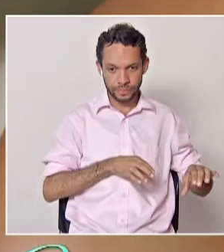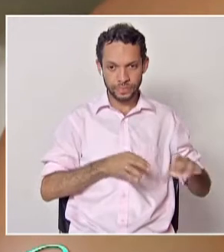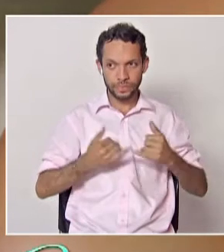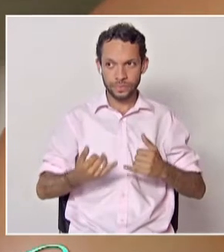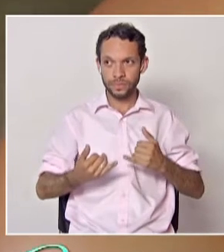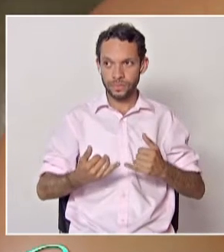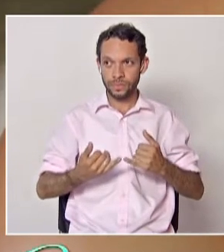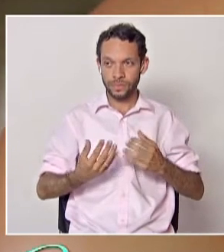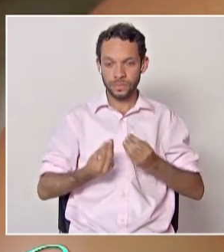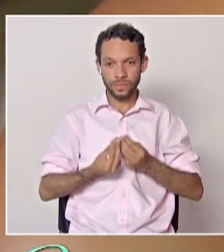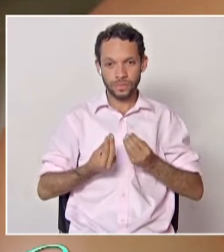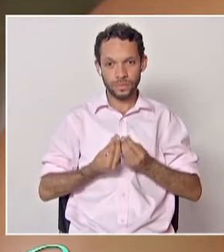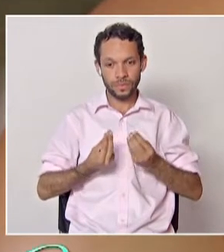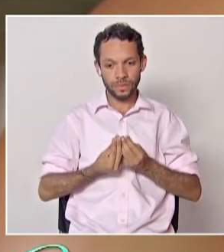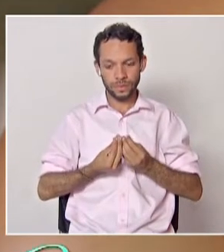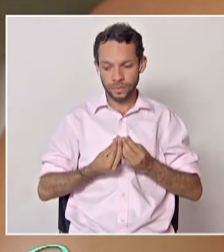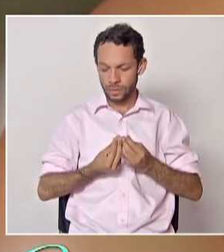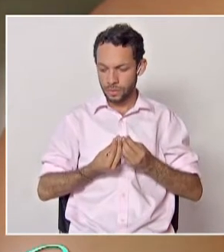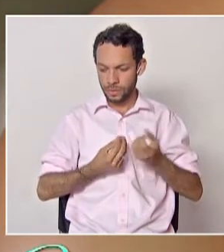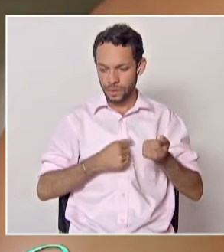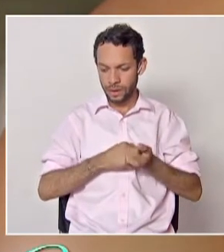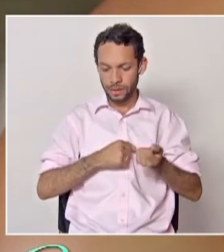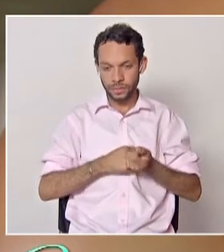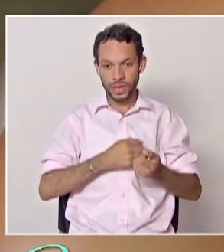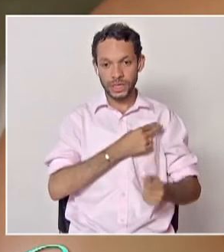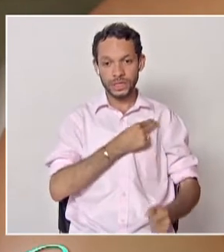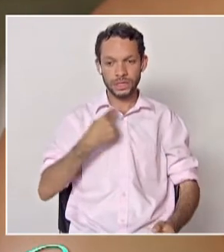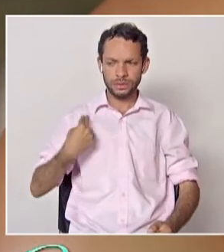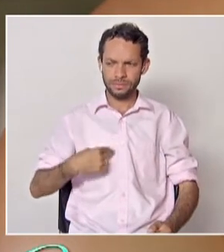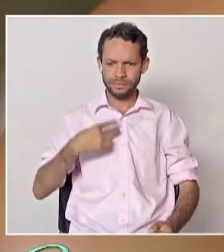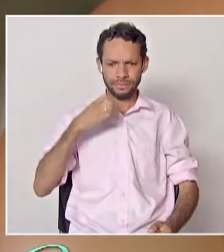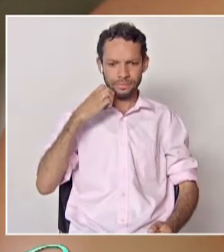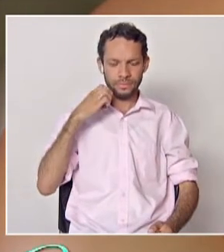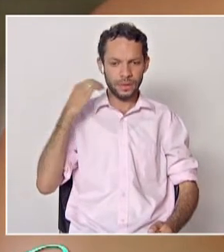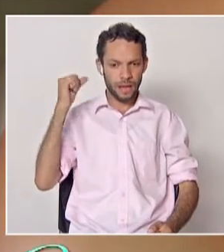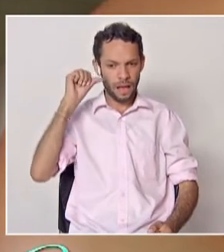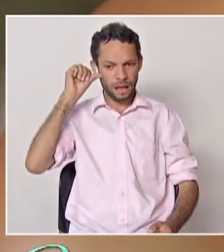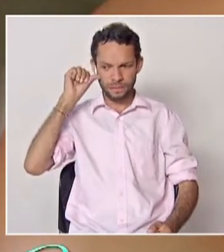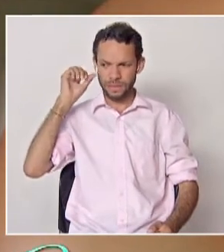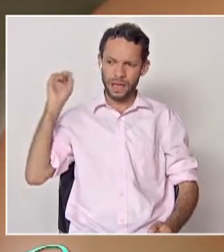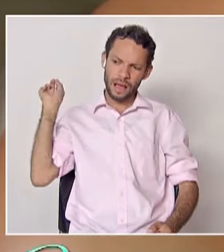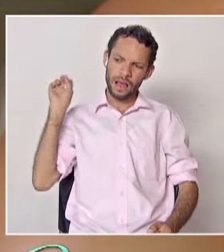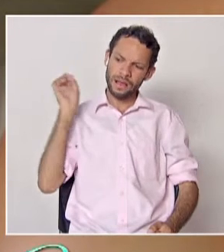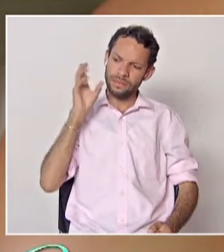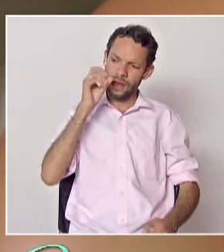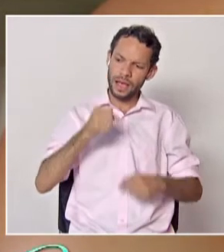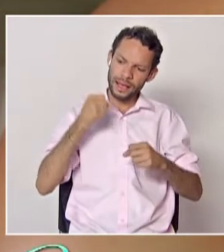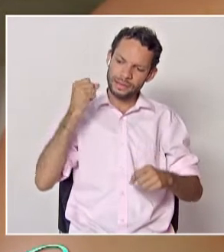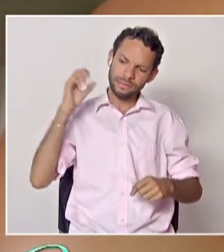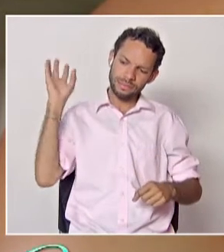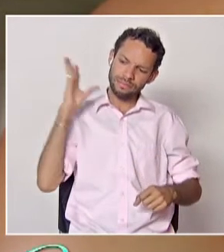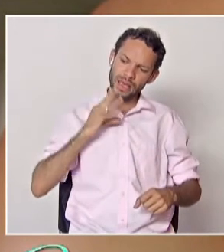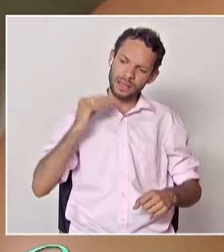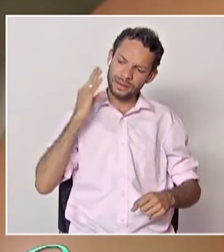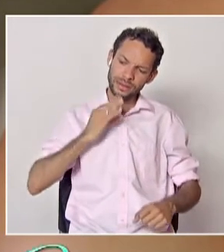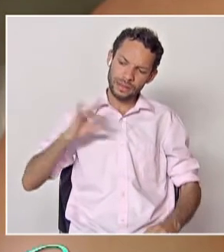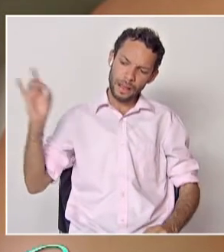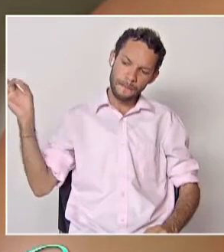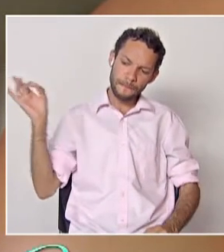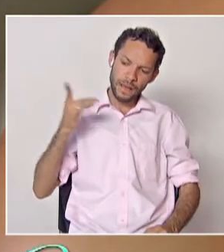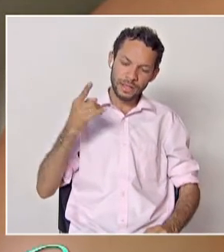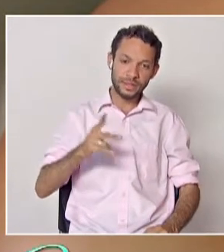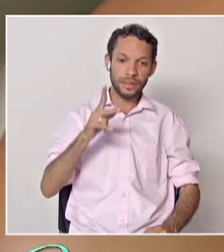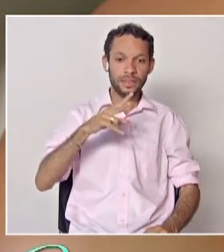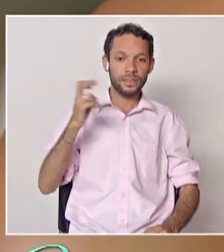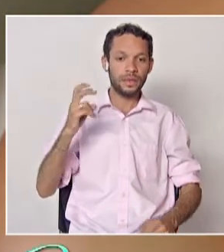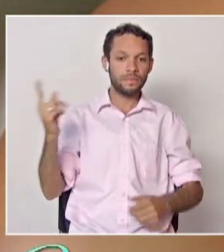copas de fuego, como se conocen en la medicina tradicional china y tailandesa, lo que buscan es ya empezar a actuar o a sincronizar puntos de